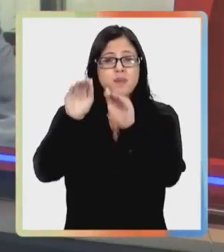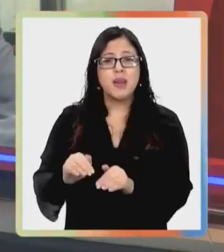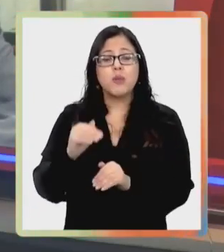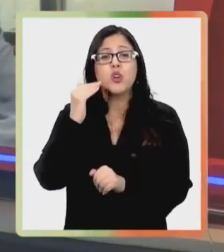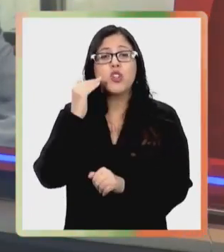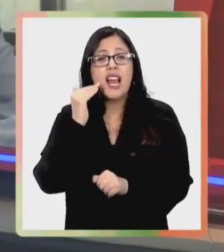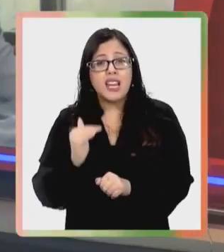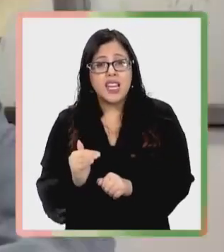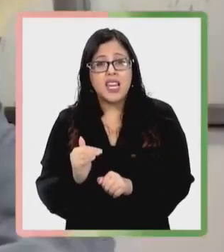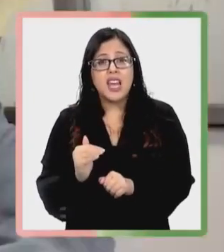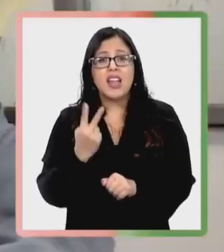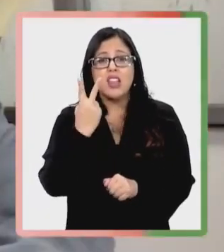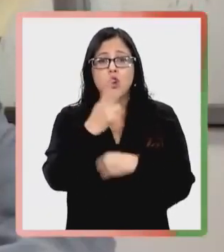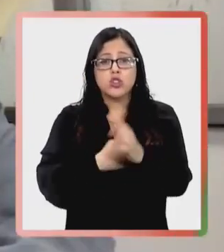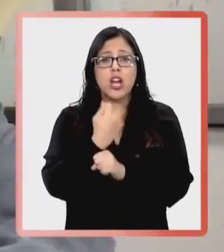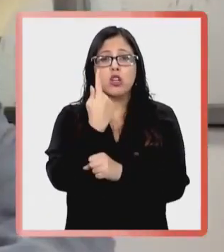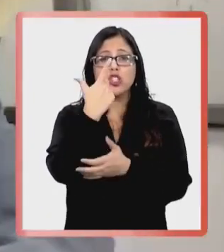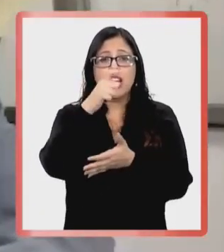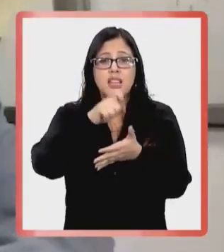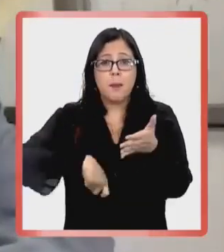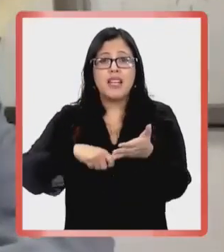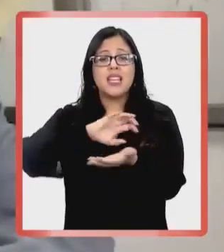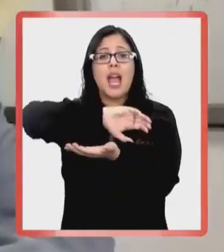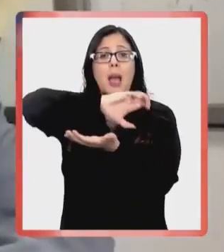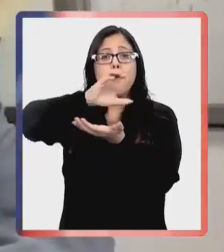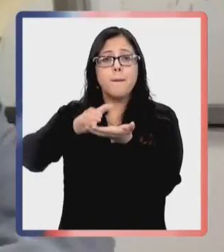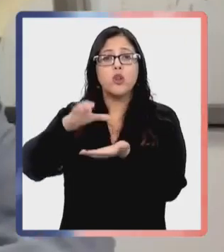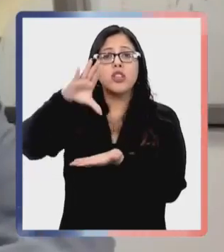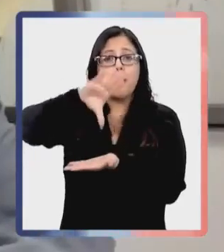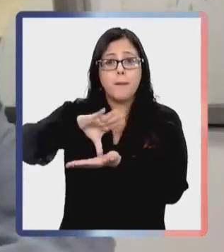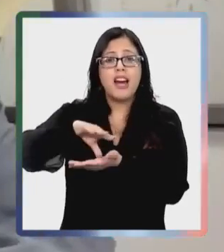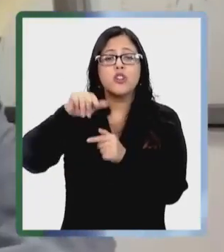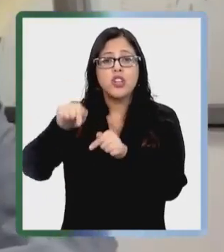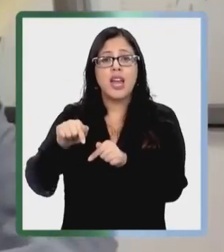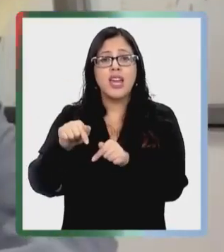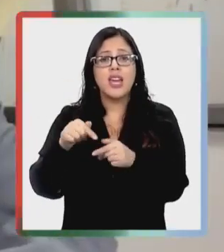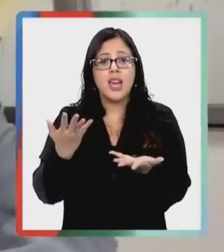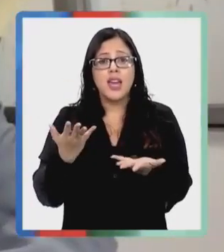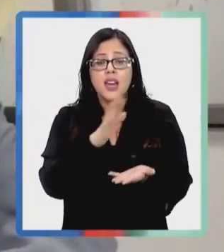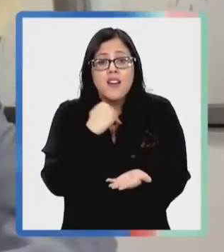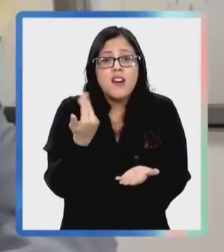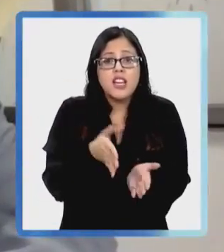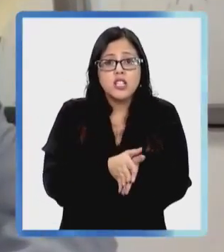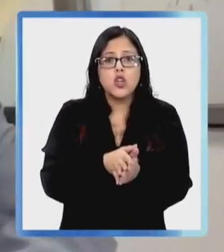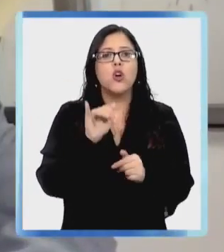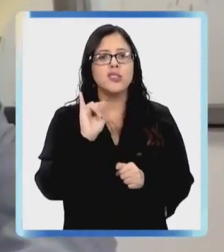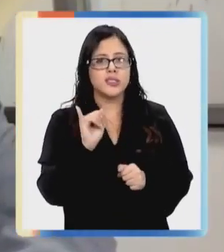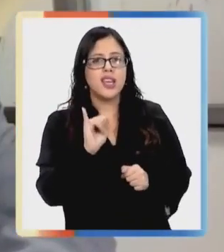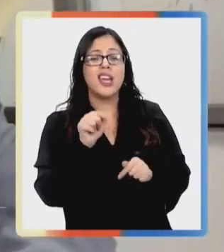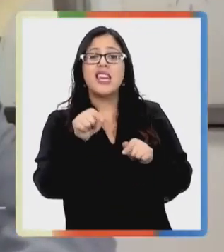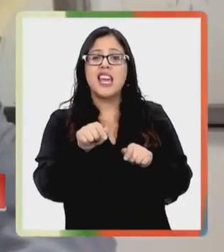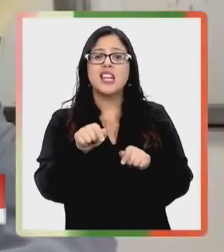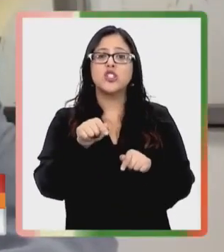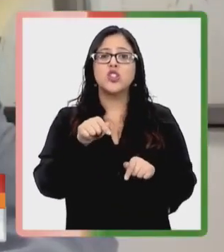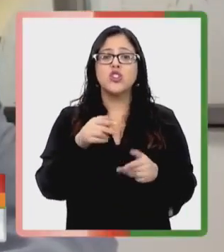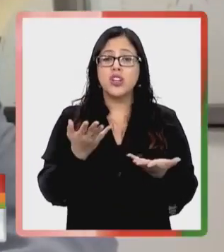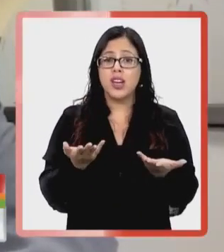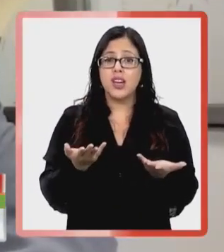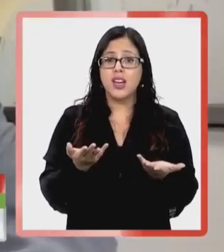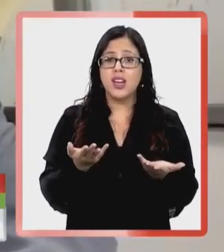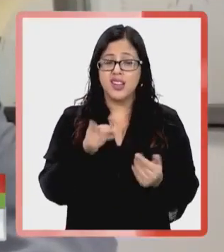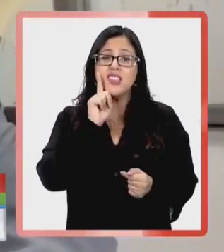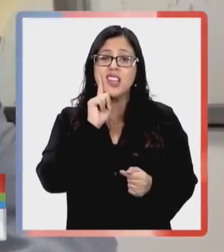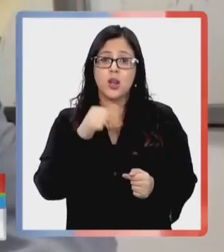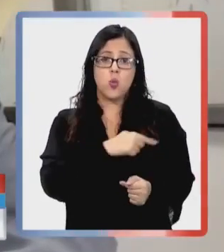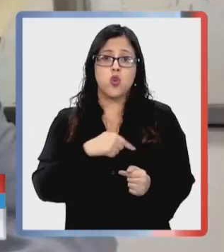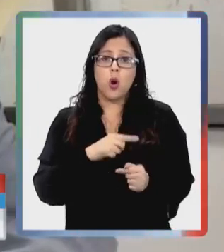incluso falleciendo. Exactamente, y eso se llamó chipledemia, y eso está descrito en la literatura y fue descrito